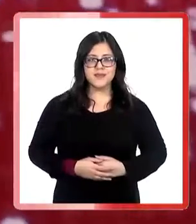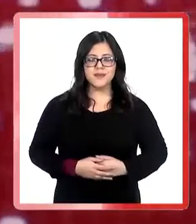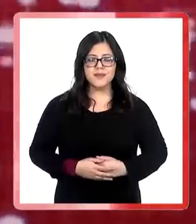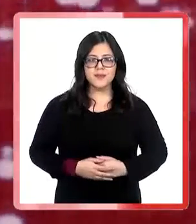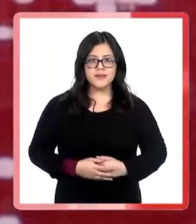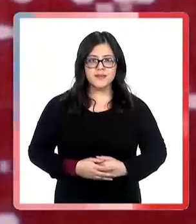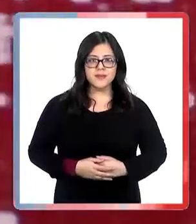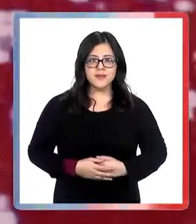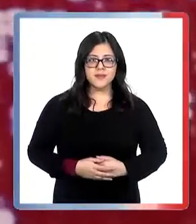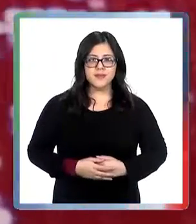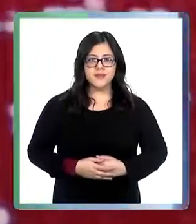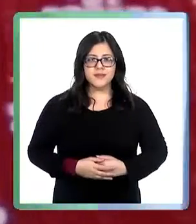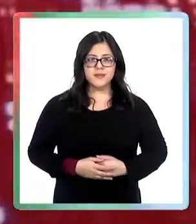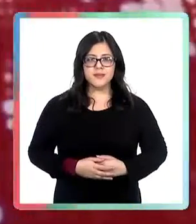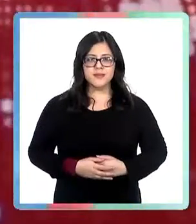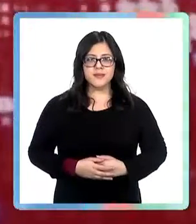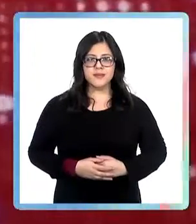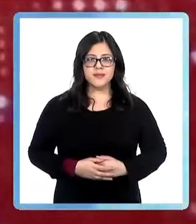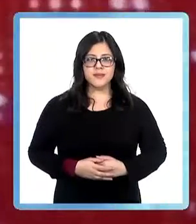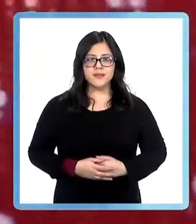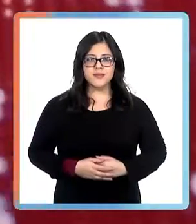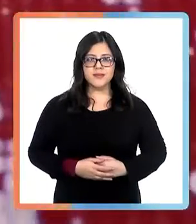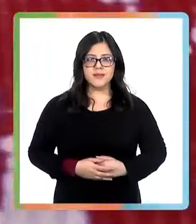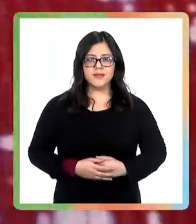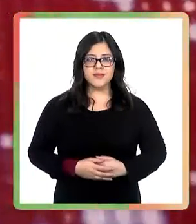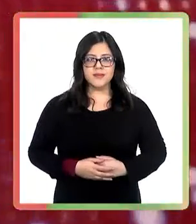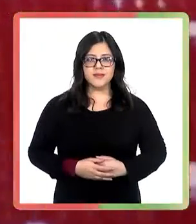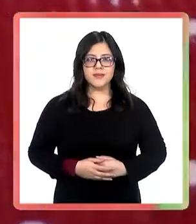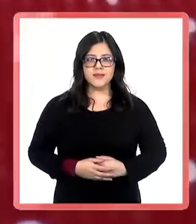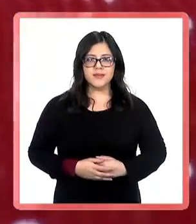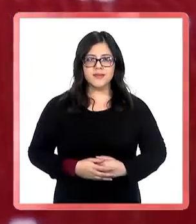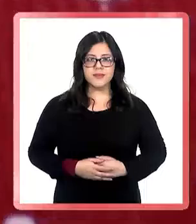Asociación Regional de Canales de Televisión de Señal Abierta de Chile,